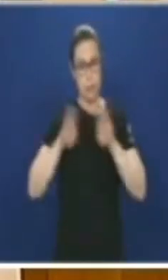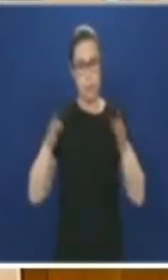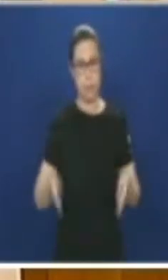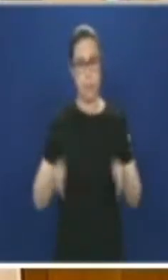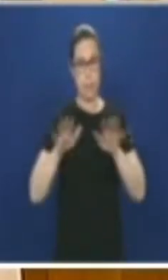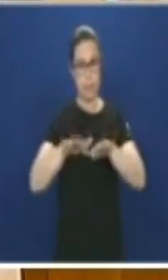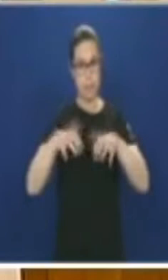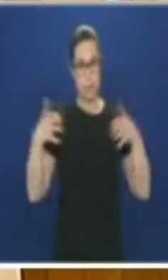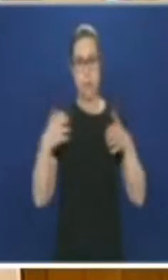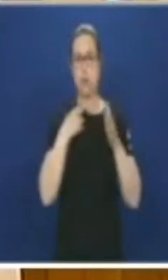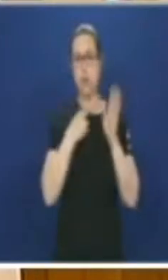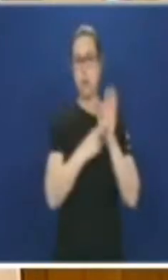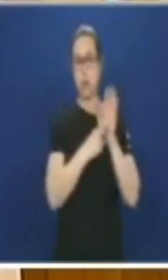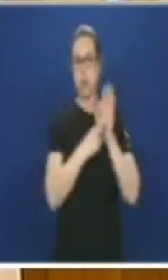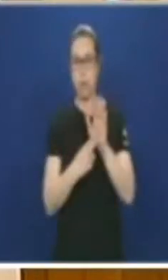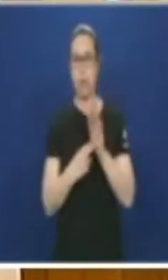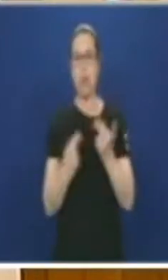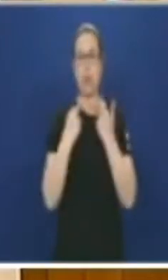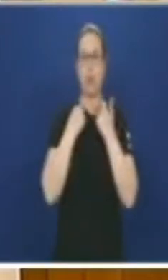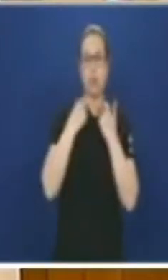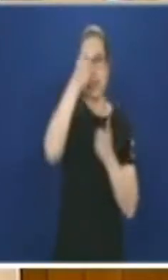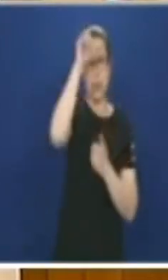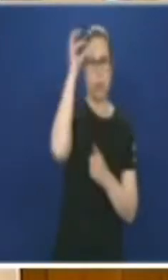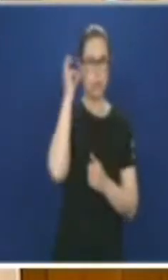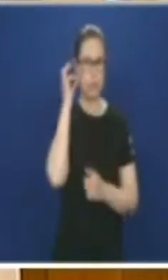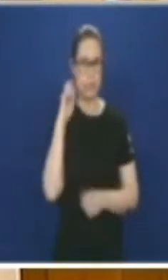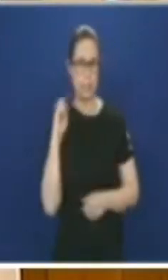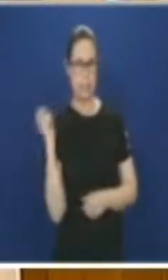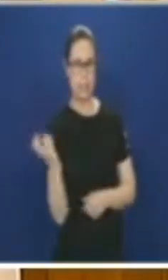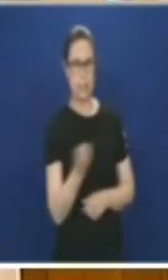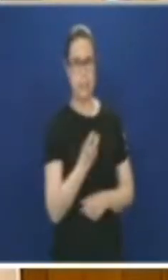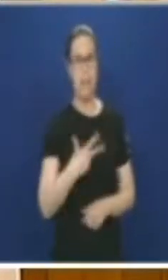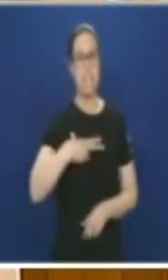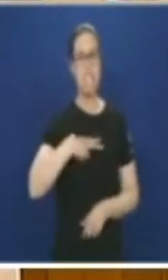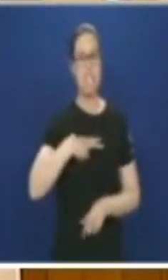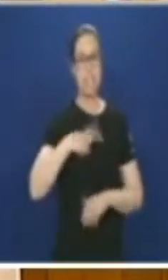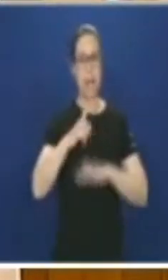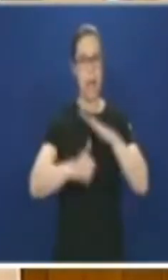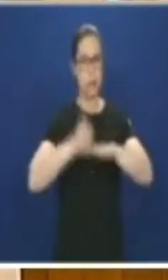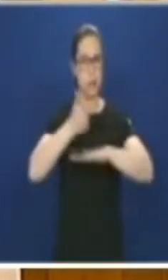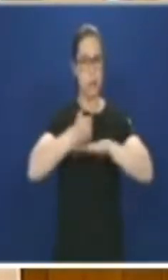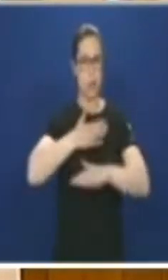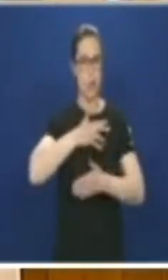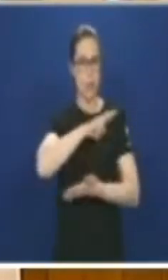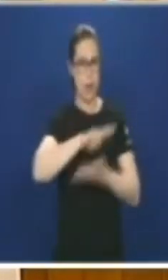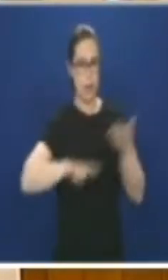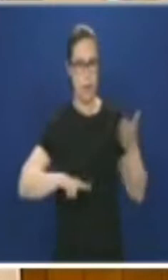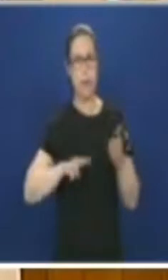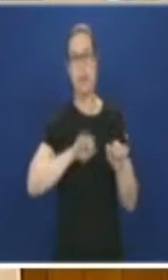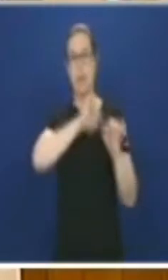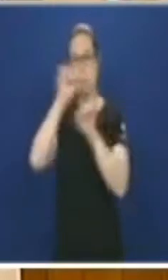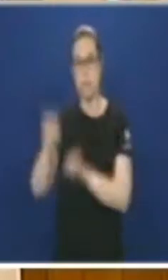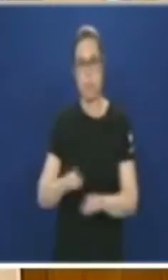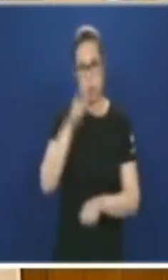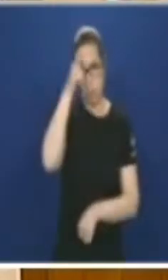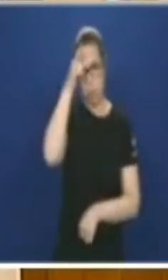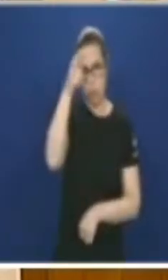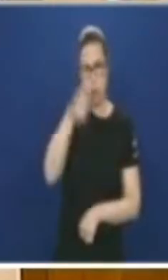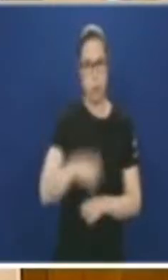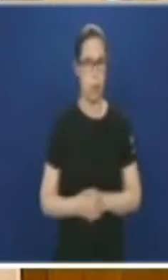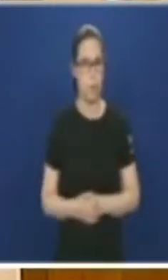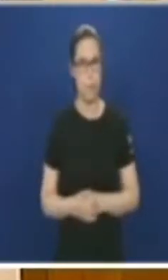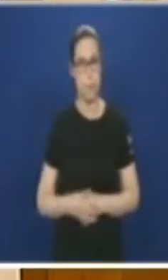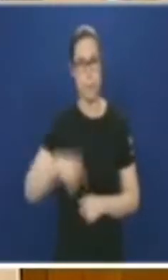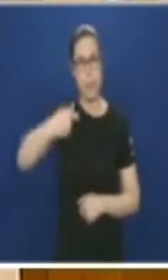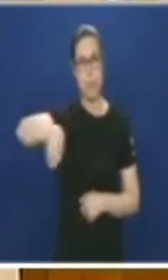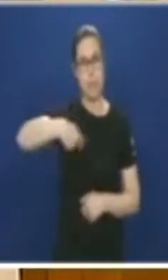Parlamento, portavoces, deputadas e deputados, fiscal superior de Galicia, valedora do povo, presidenta do